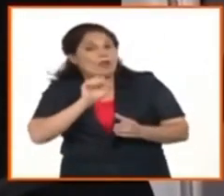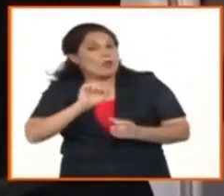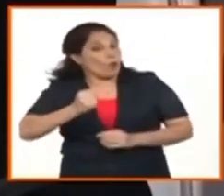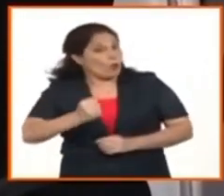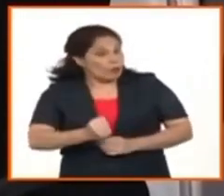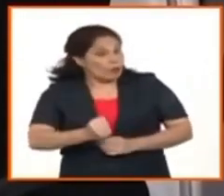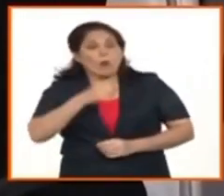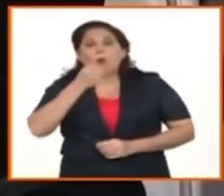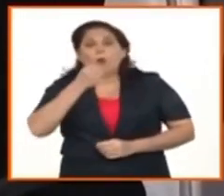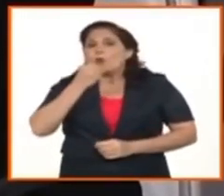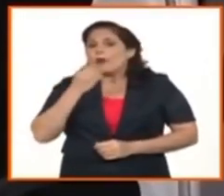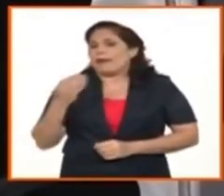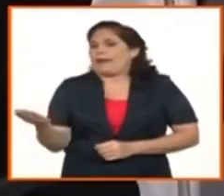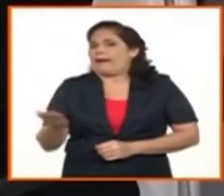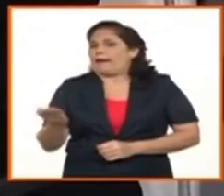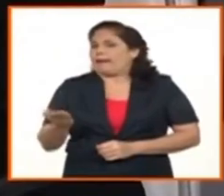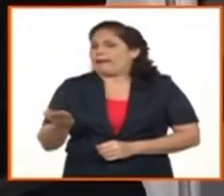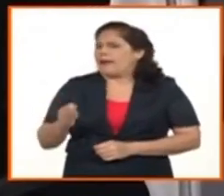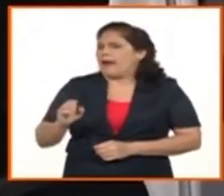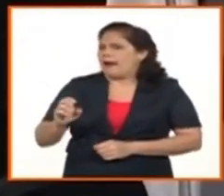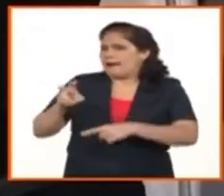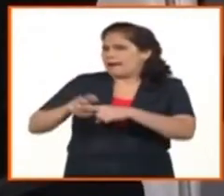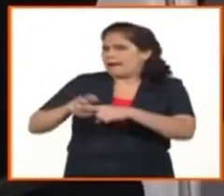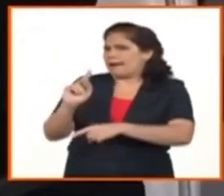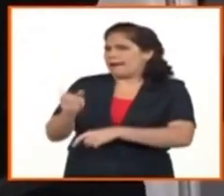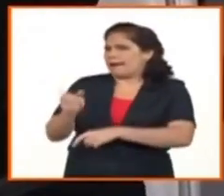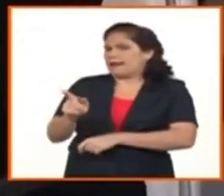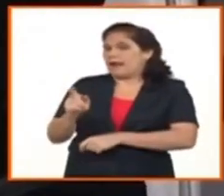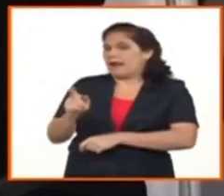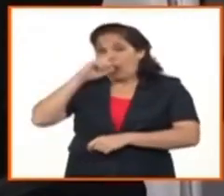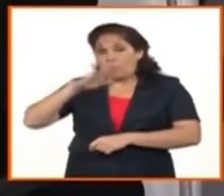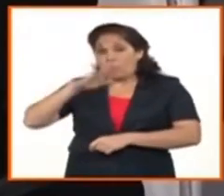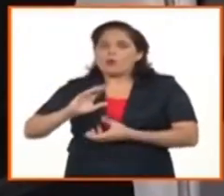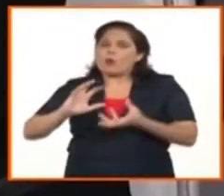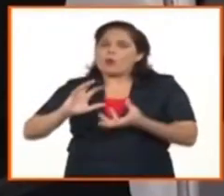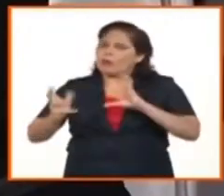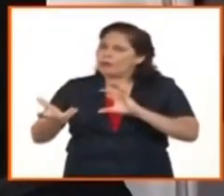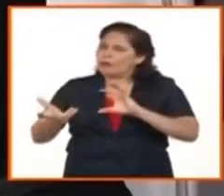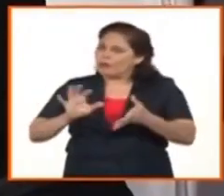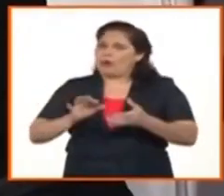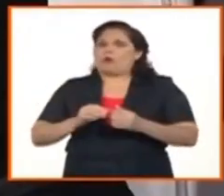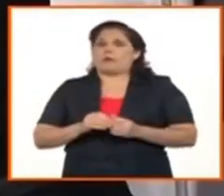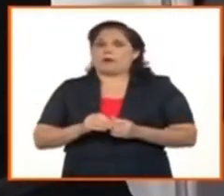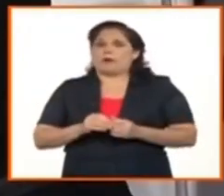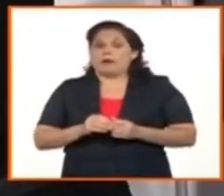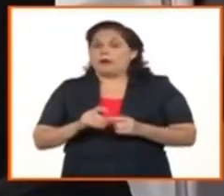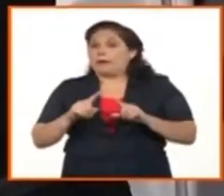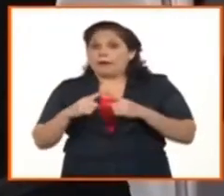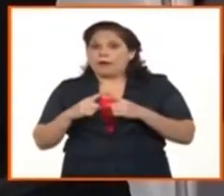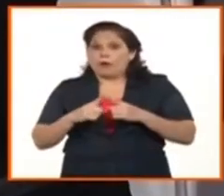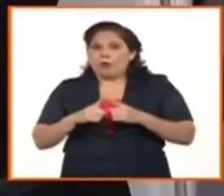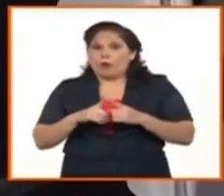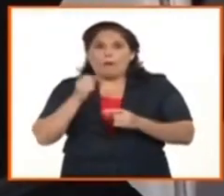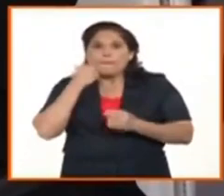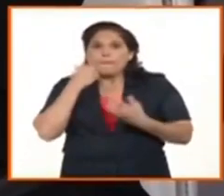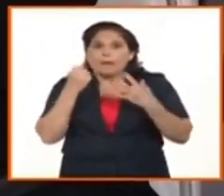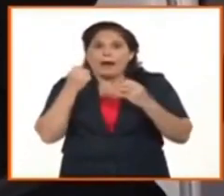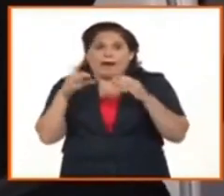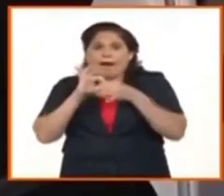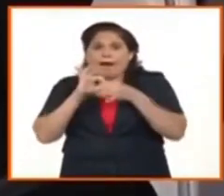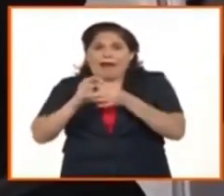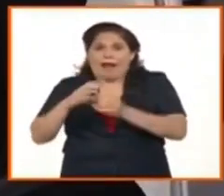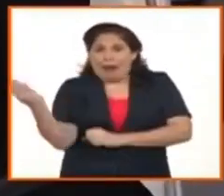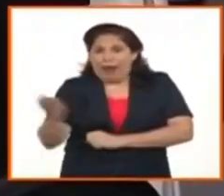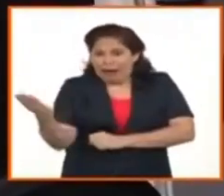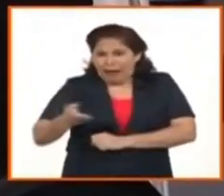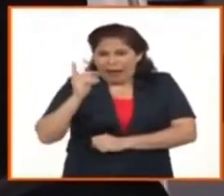para reprender y corregir adecuada y moderadamente a los hijos más a sus bates protestas su patria potestad y realmente